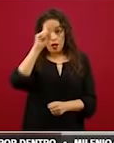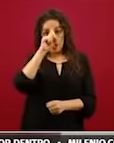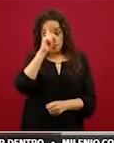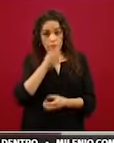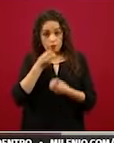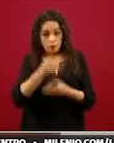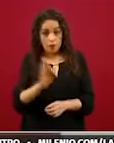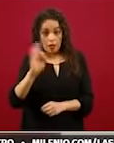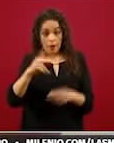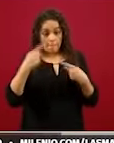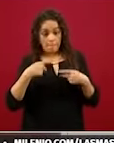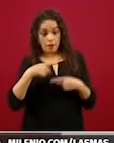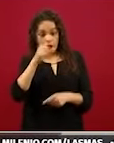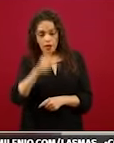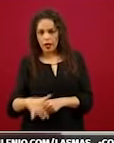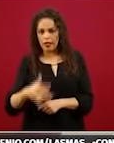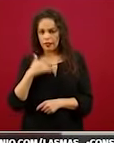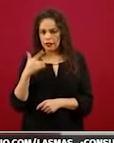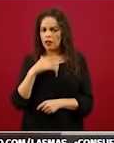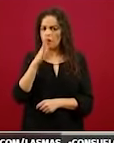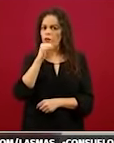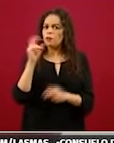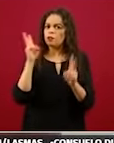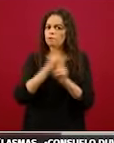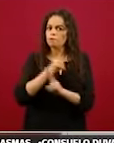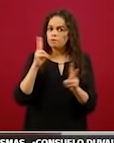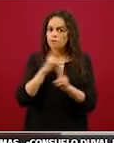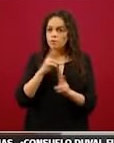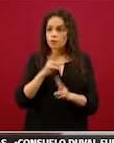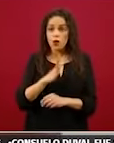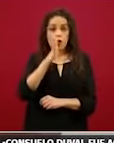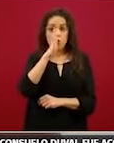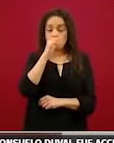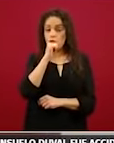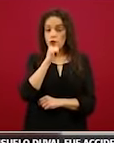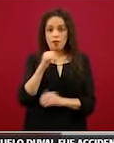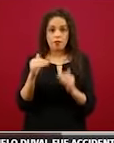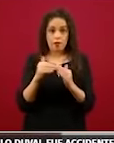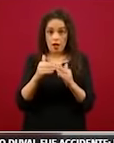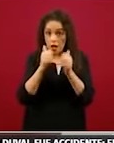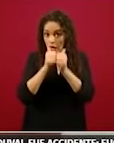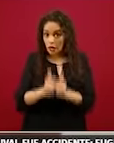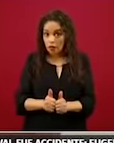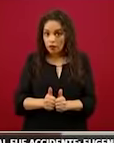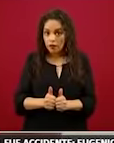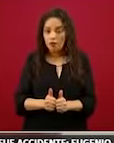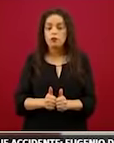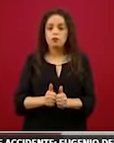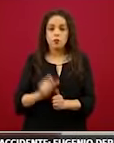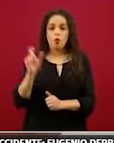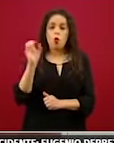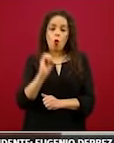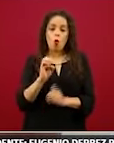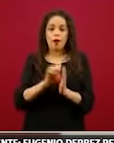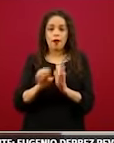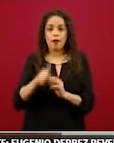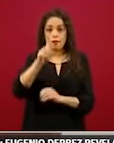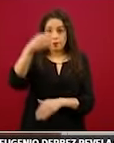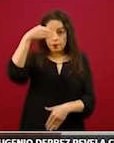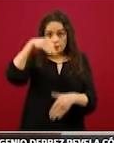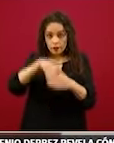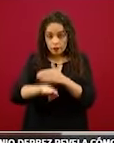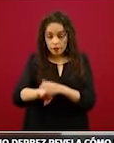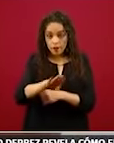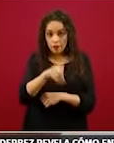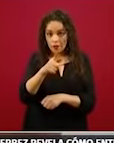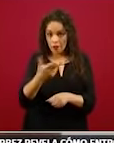síntomas respiratorios, si no es posible que se quede en casa, o por ejemplo cuando acude a la unidad de atención, durante el